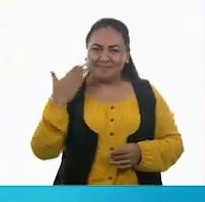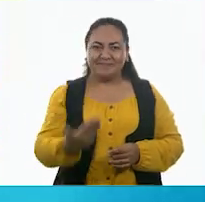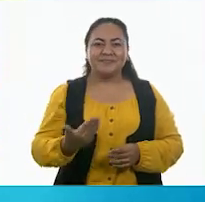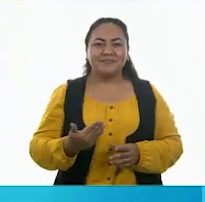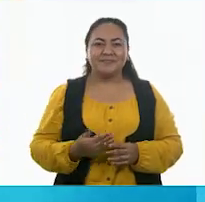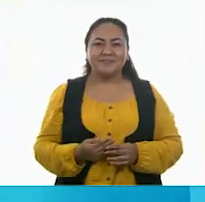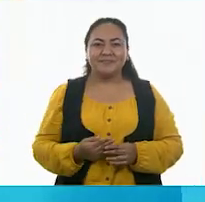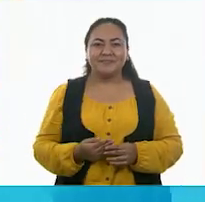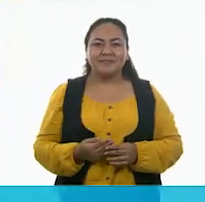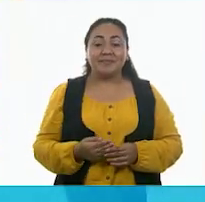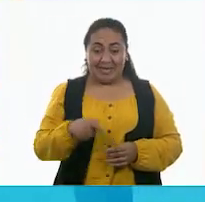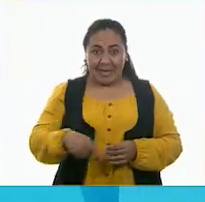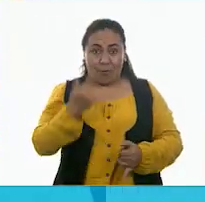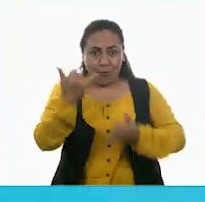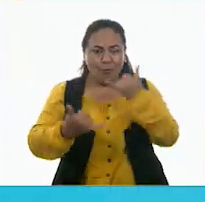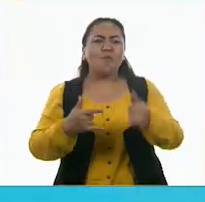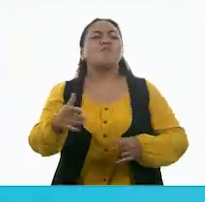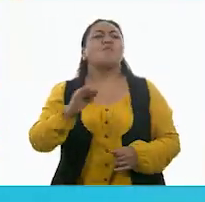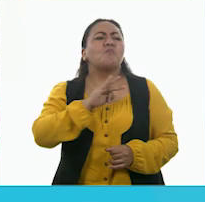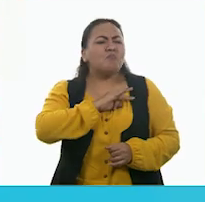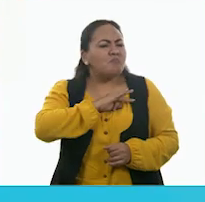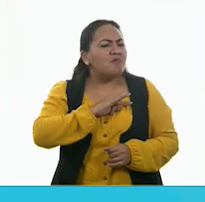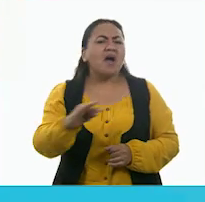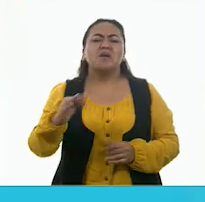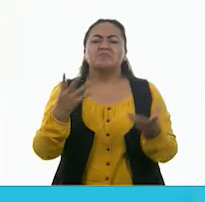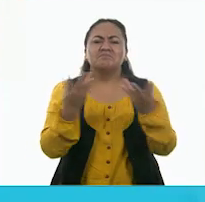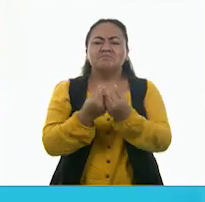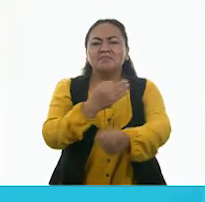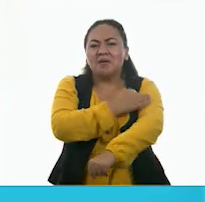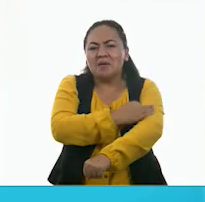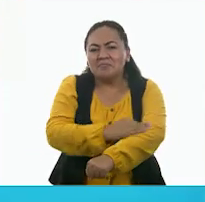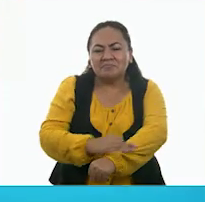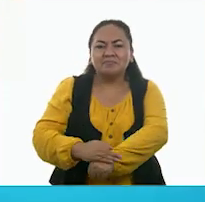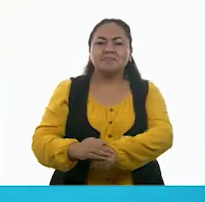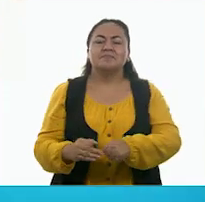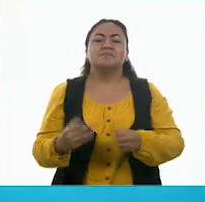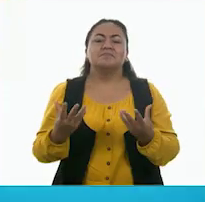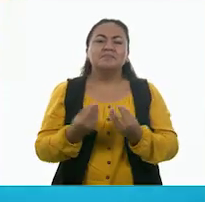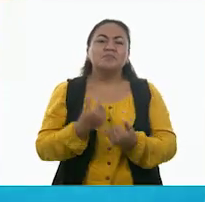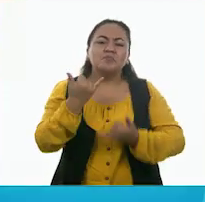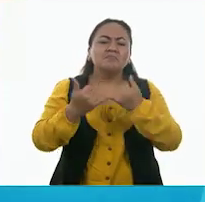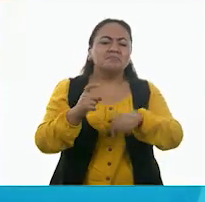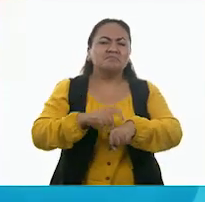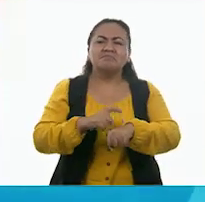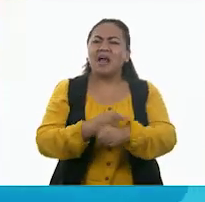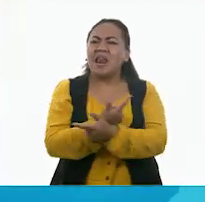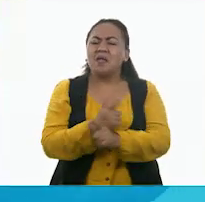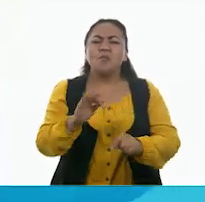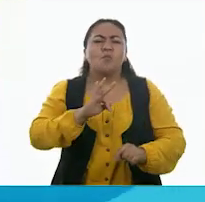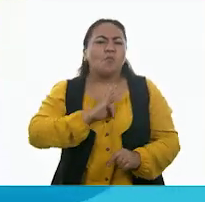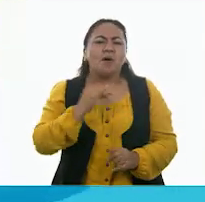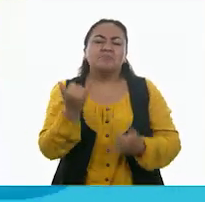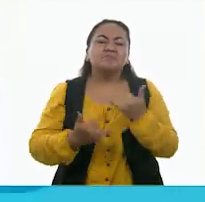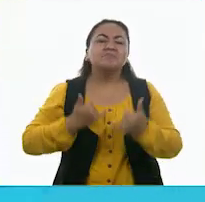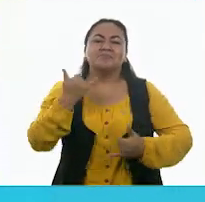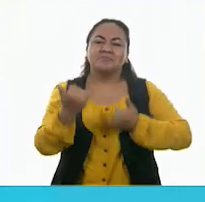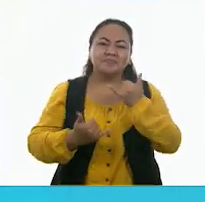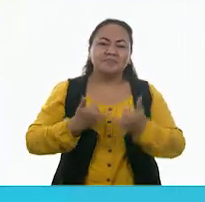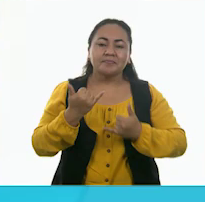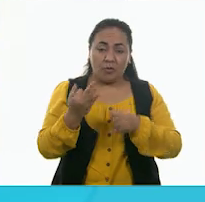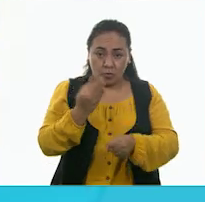Excelente. Este juego lo puedes jugar con tu familia. Lo puedes hacer en tus tiempos libres. Y